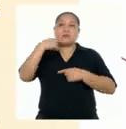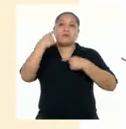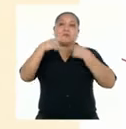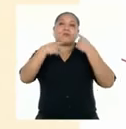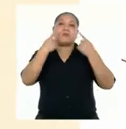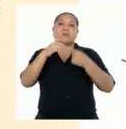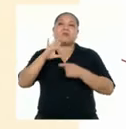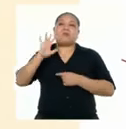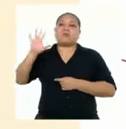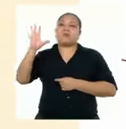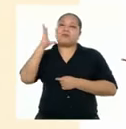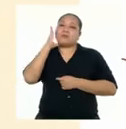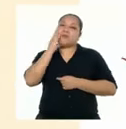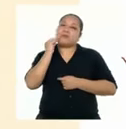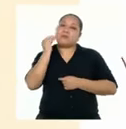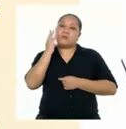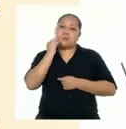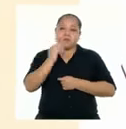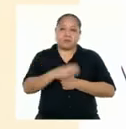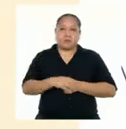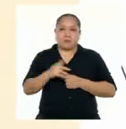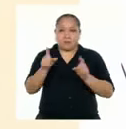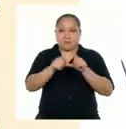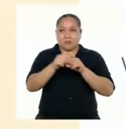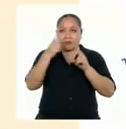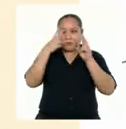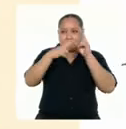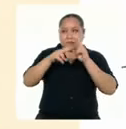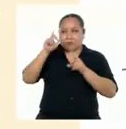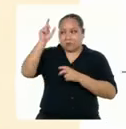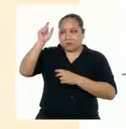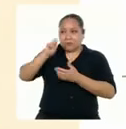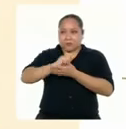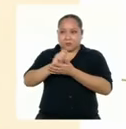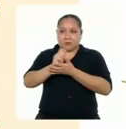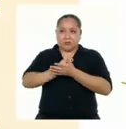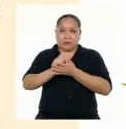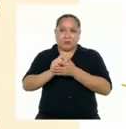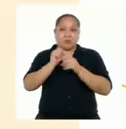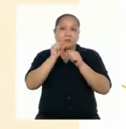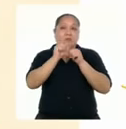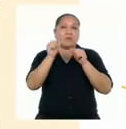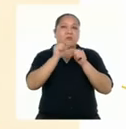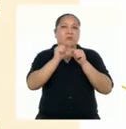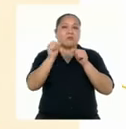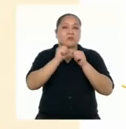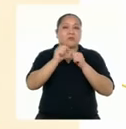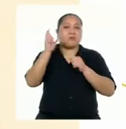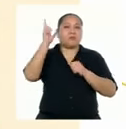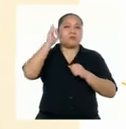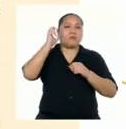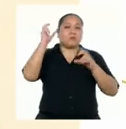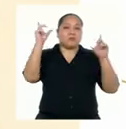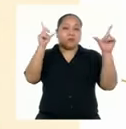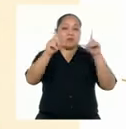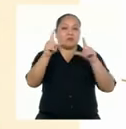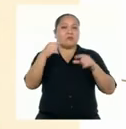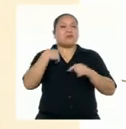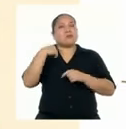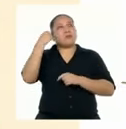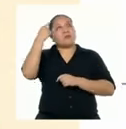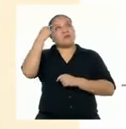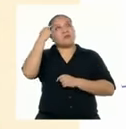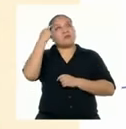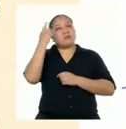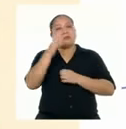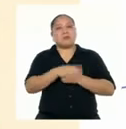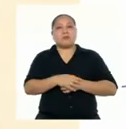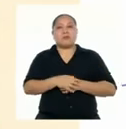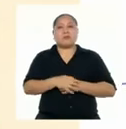narrando desde su experiencia. También veo que la autora habla de cifras que escucha en la televisión. Esto me lleva a pensar